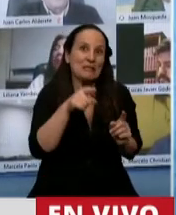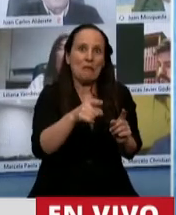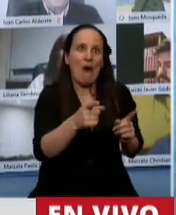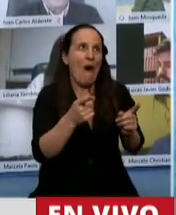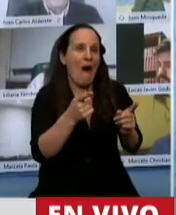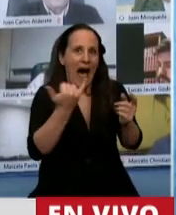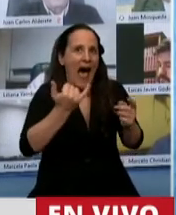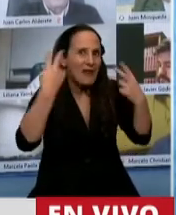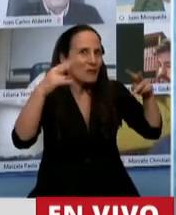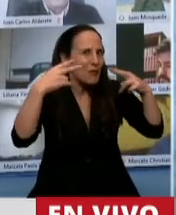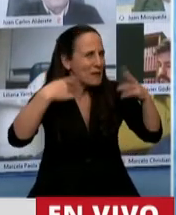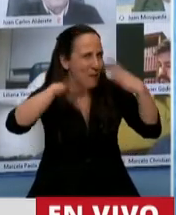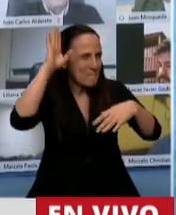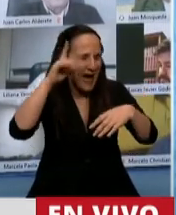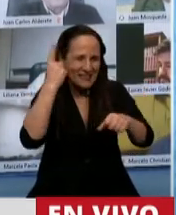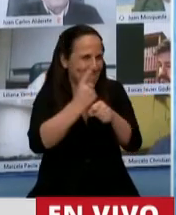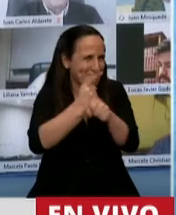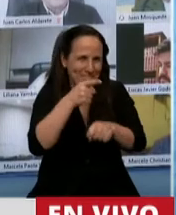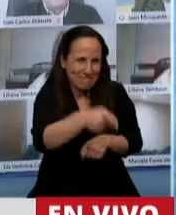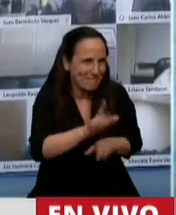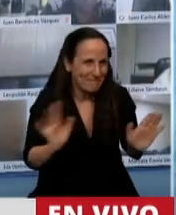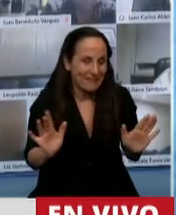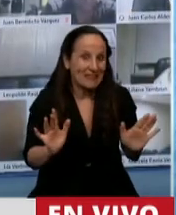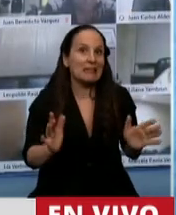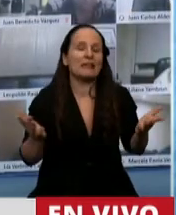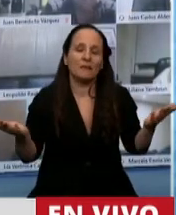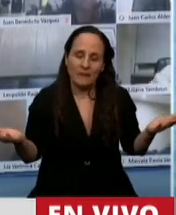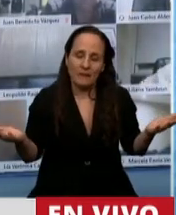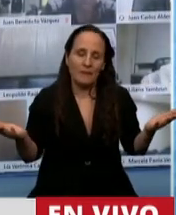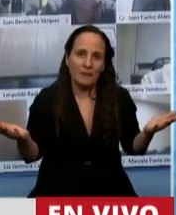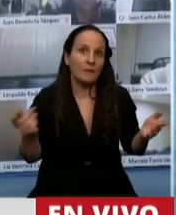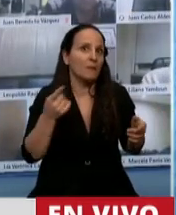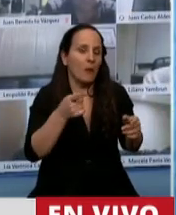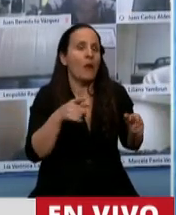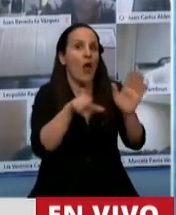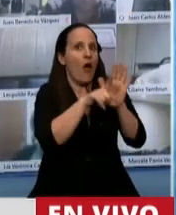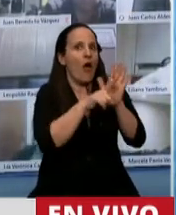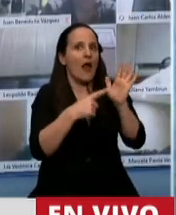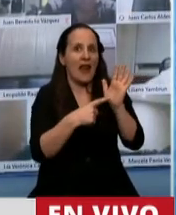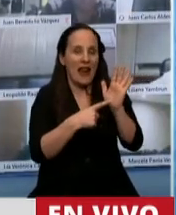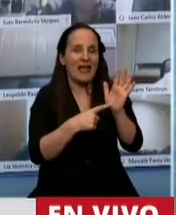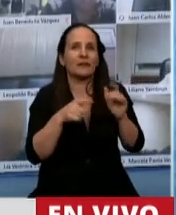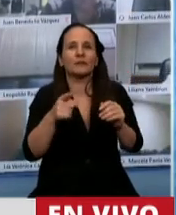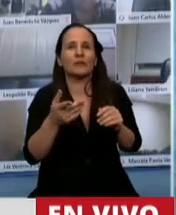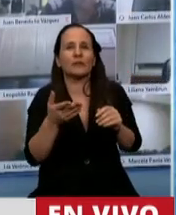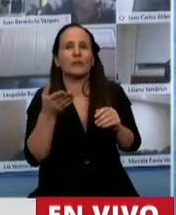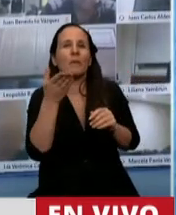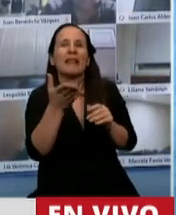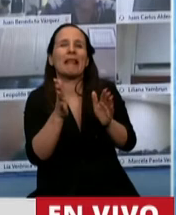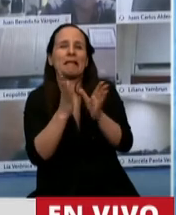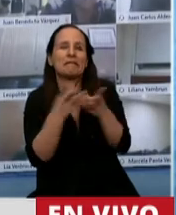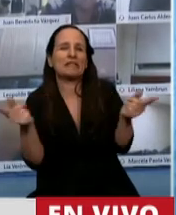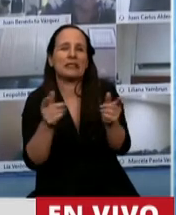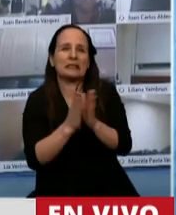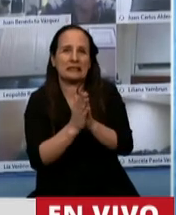tiene nuestro país. Pero, sin lugar a dudas, volvemos con esta ley que estamos a minutos de aprobar. Diputado, que